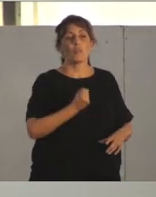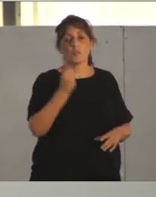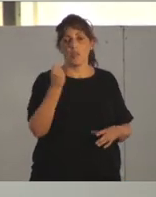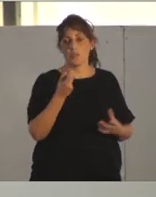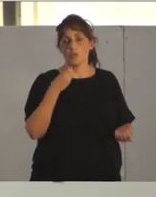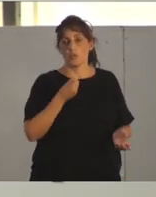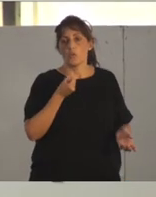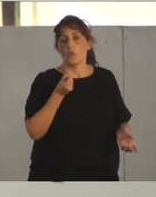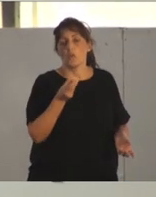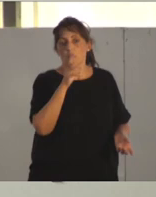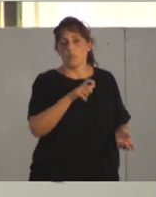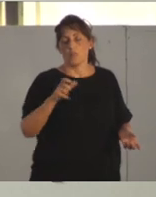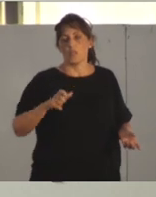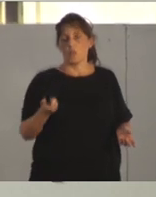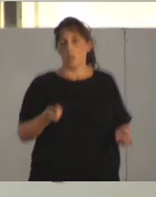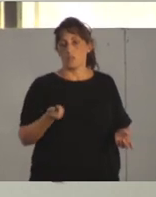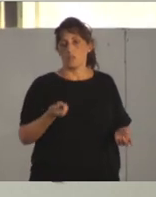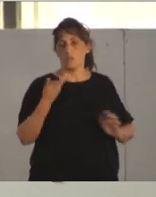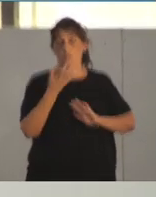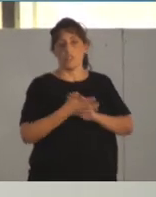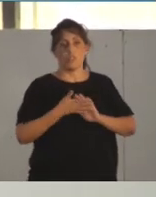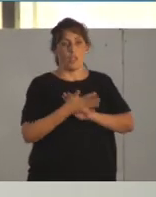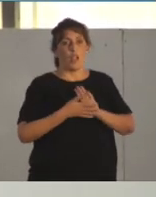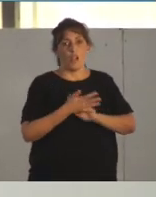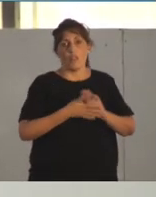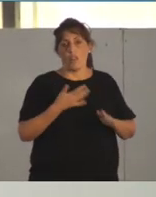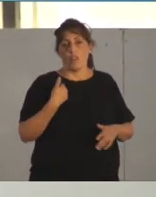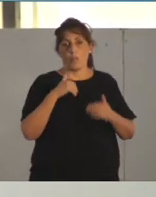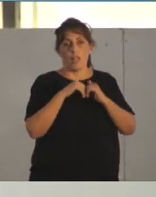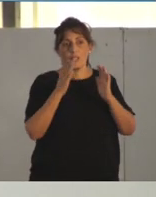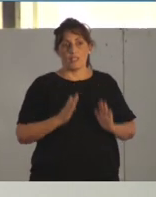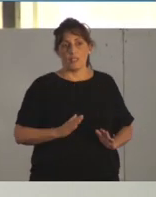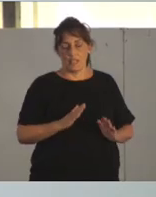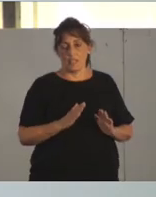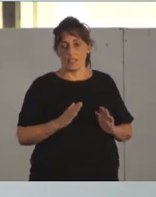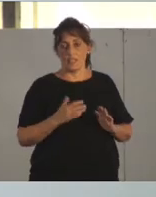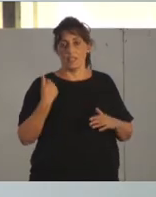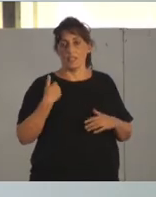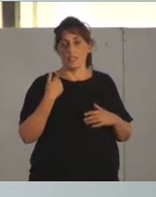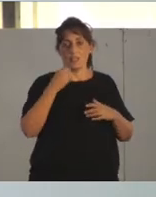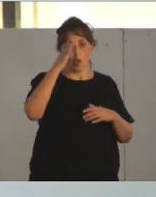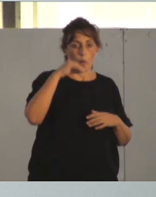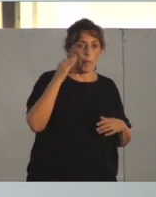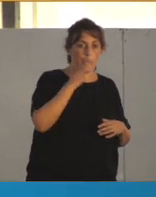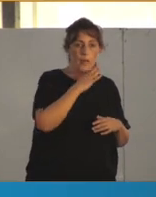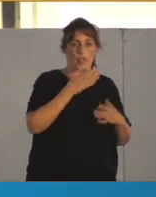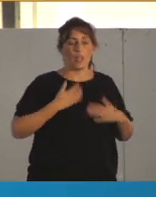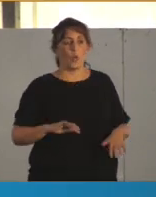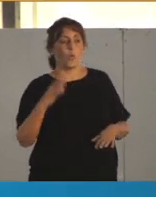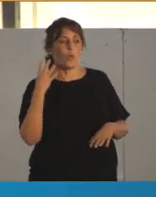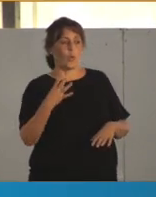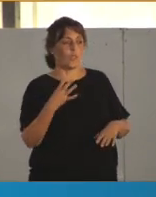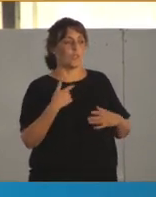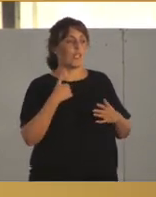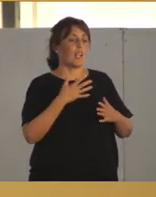para cuántas personas queremos cocinar el gazpacho. Estamos hablando de una opción para casa. Que somos los padres y cuatro hijos, pues